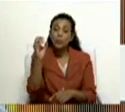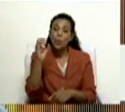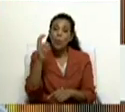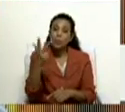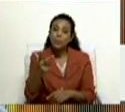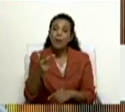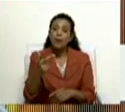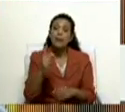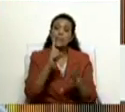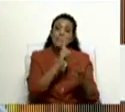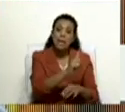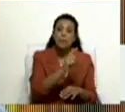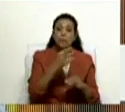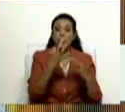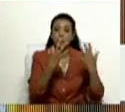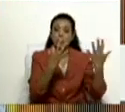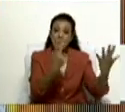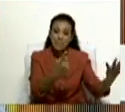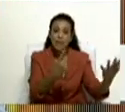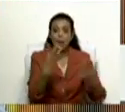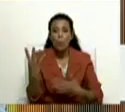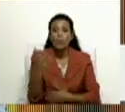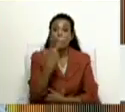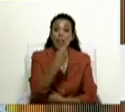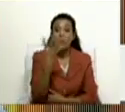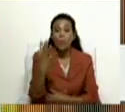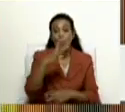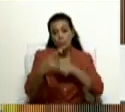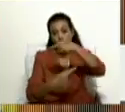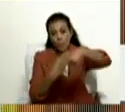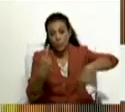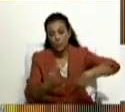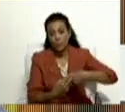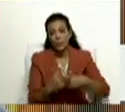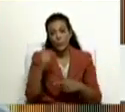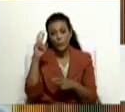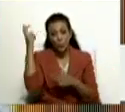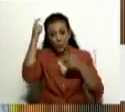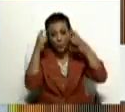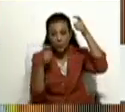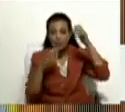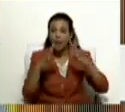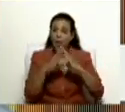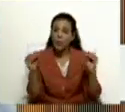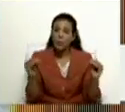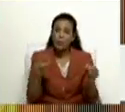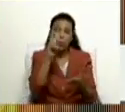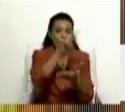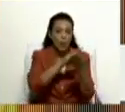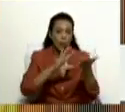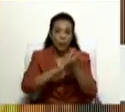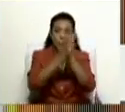164 de la federación y 24 de la Revolución bolivariana es todo ciudadano